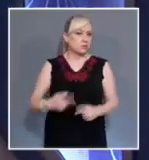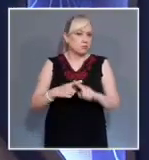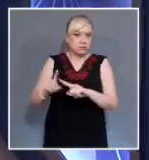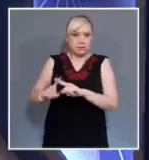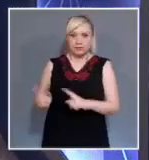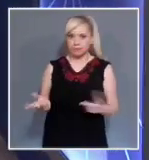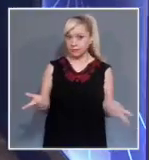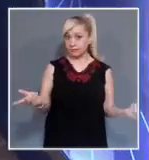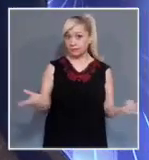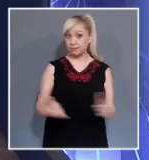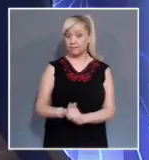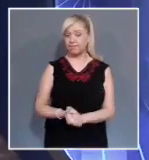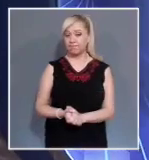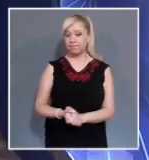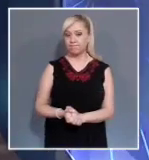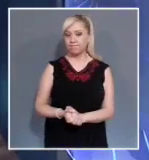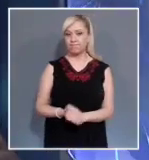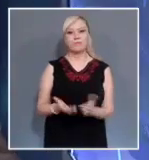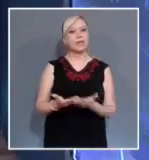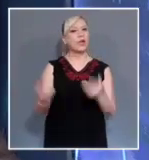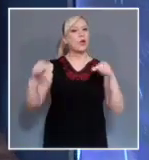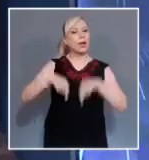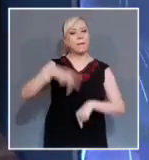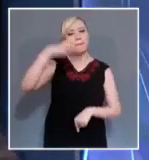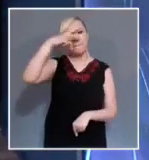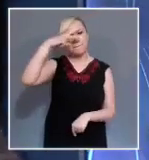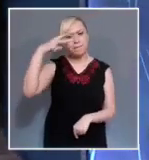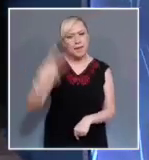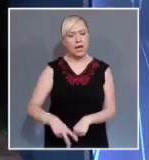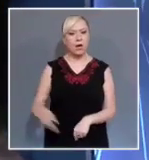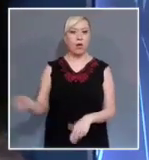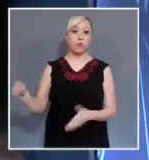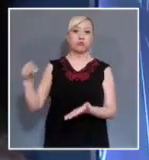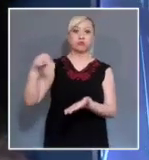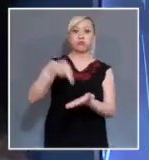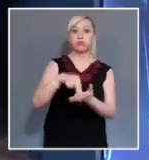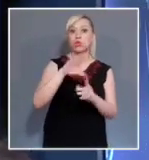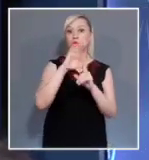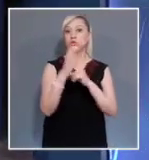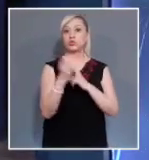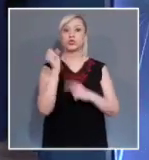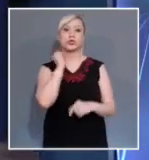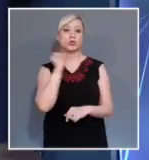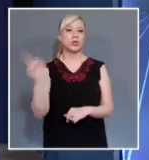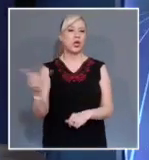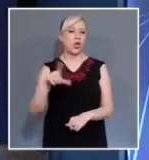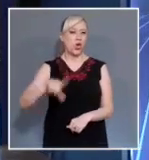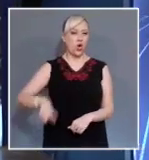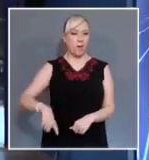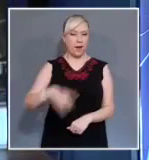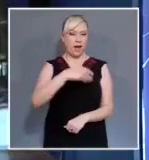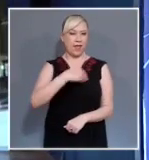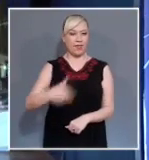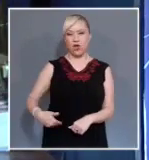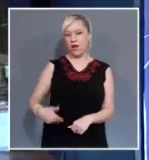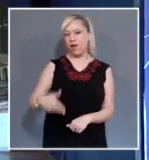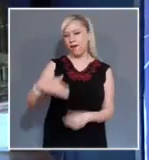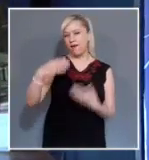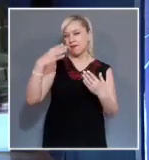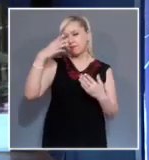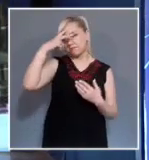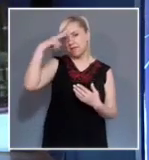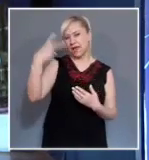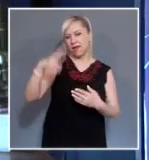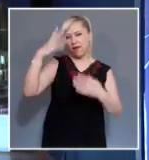ya de vuelta a nuestro país y al comparecer ante comisiones del senado la gobernadora del banco de México confió en que la